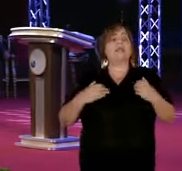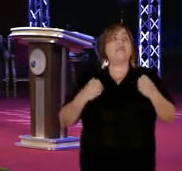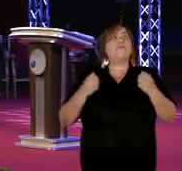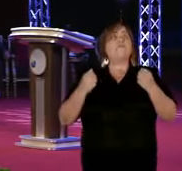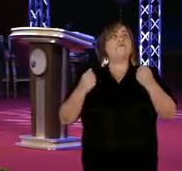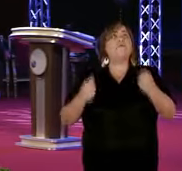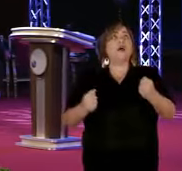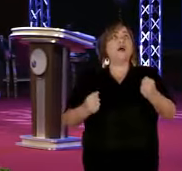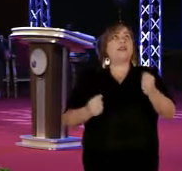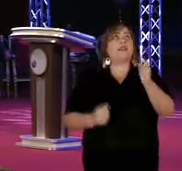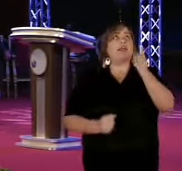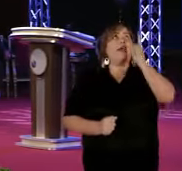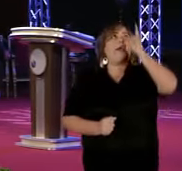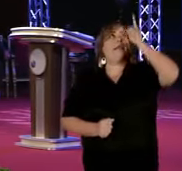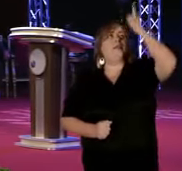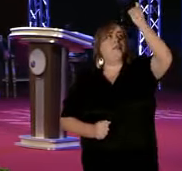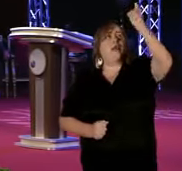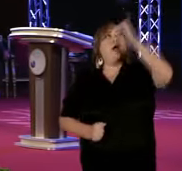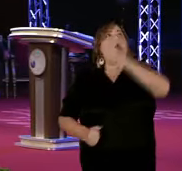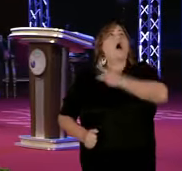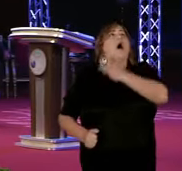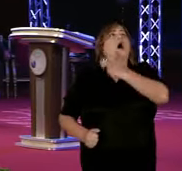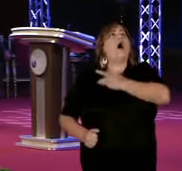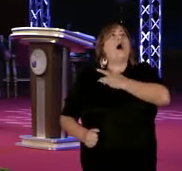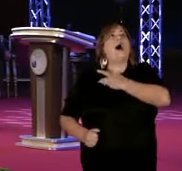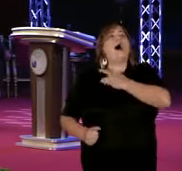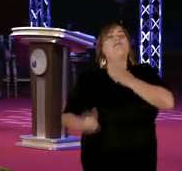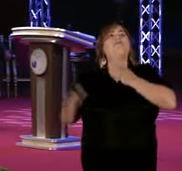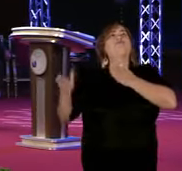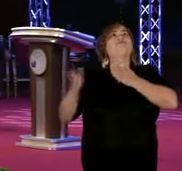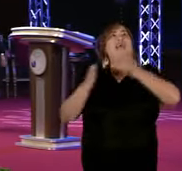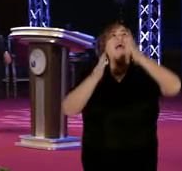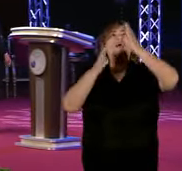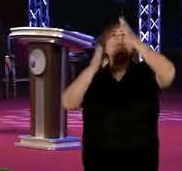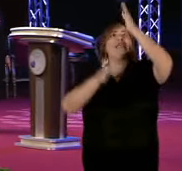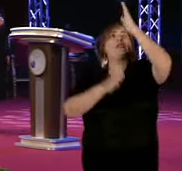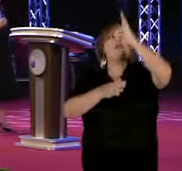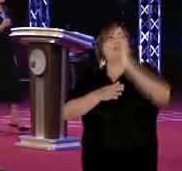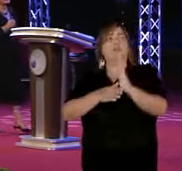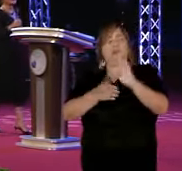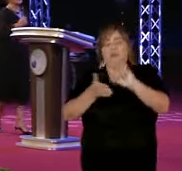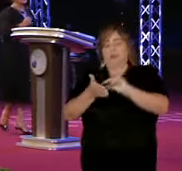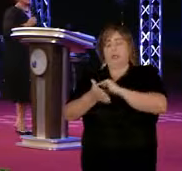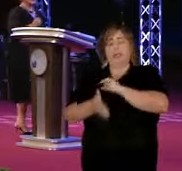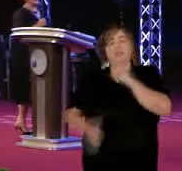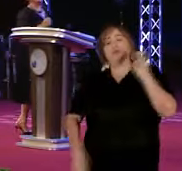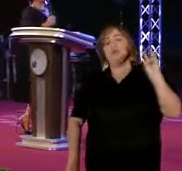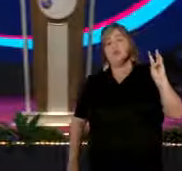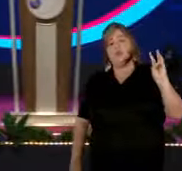en cuyo corazón están tus caminos. Verso 6.